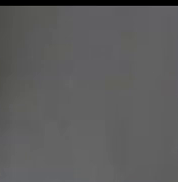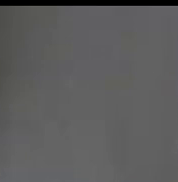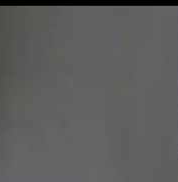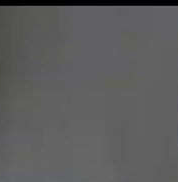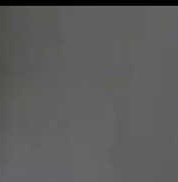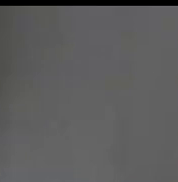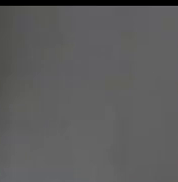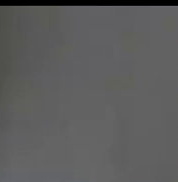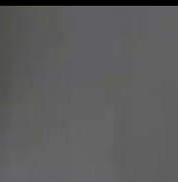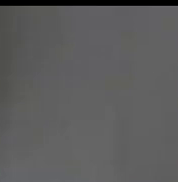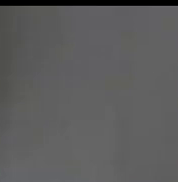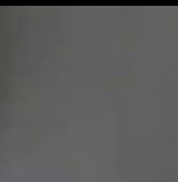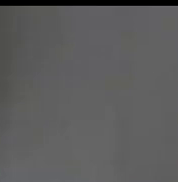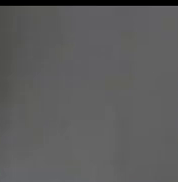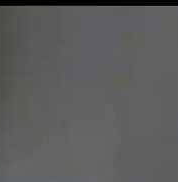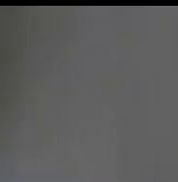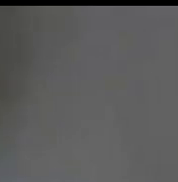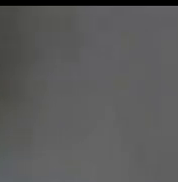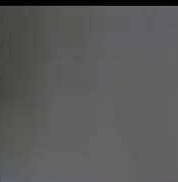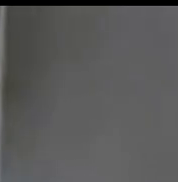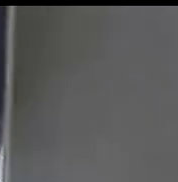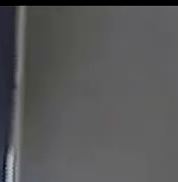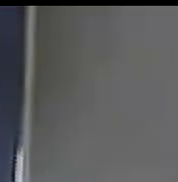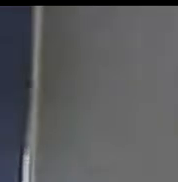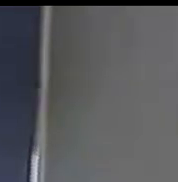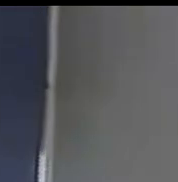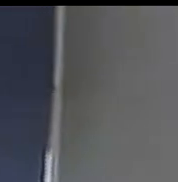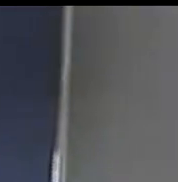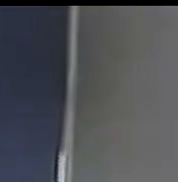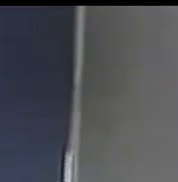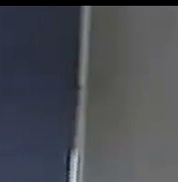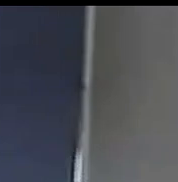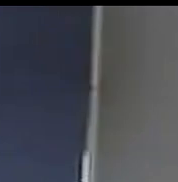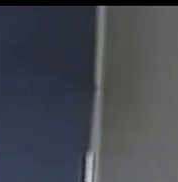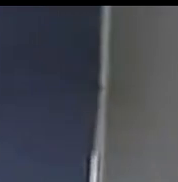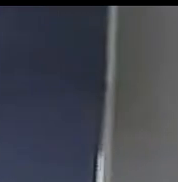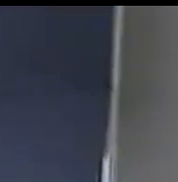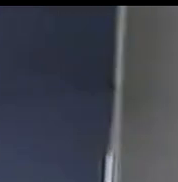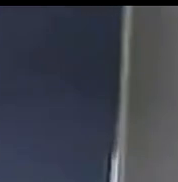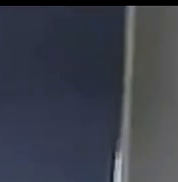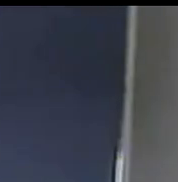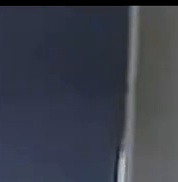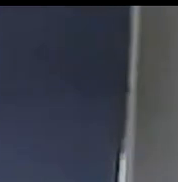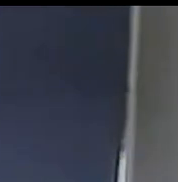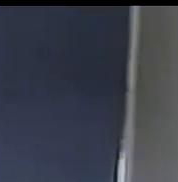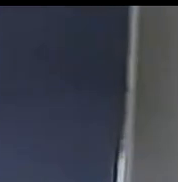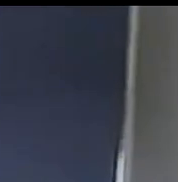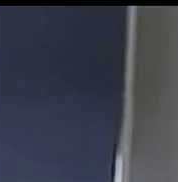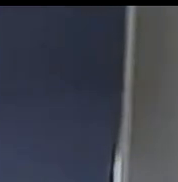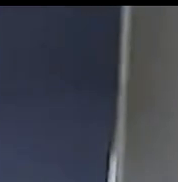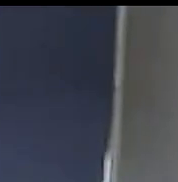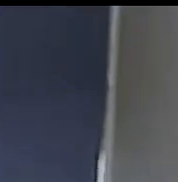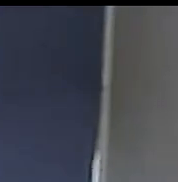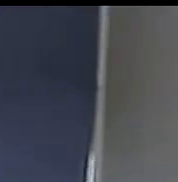nombre solamente solo tu nombre olvida tu grado tu preparación tus doctorados